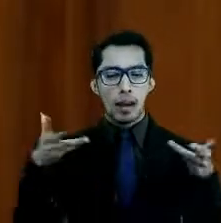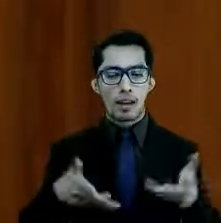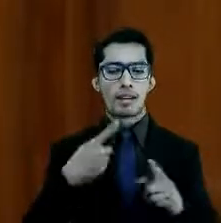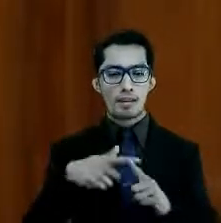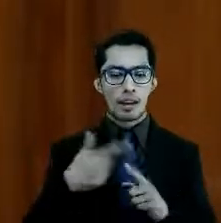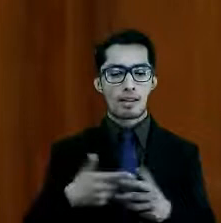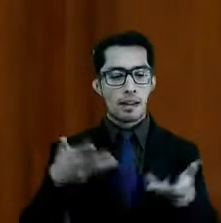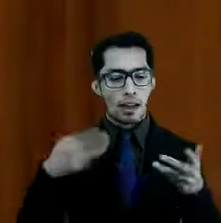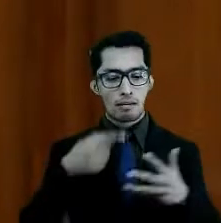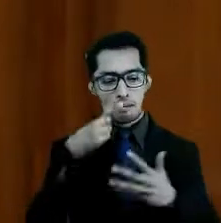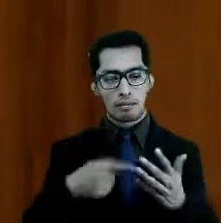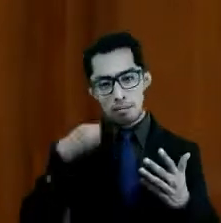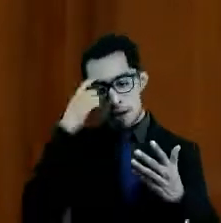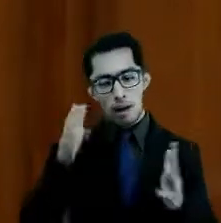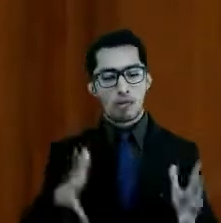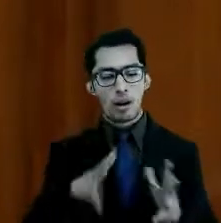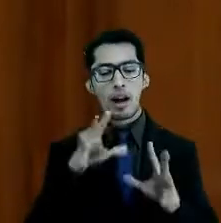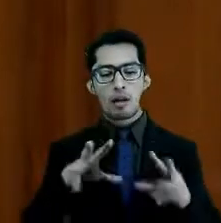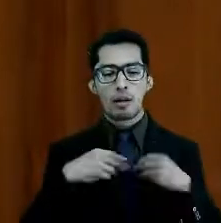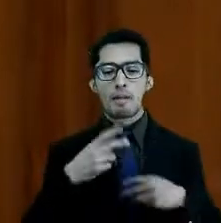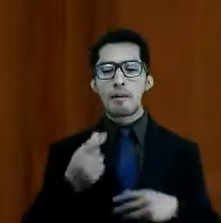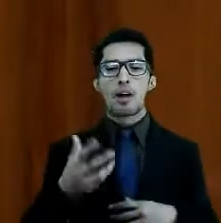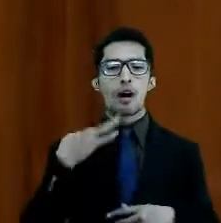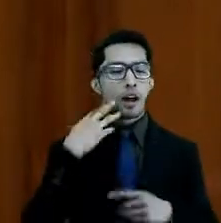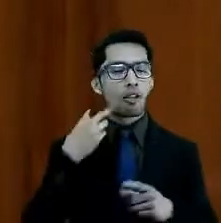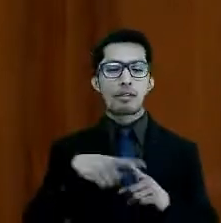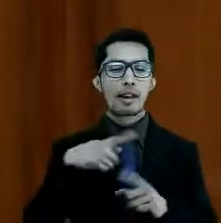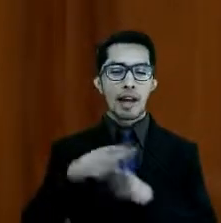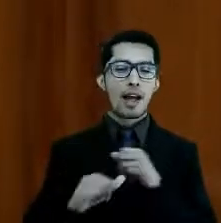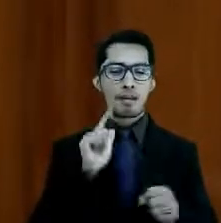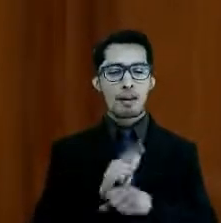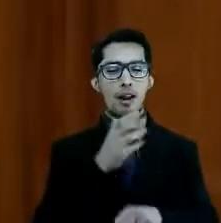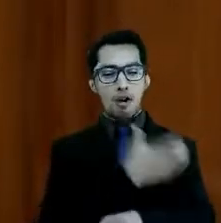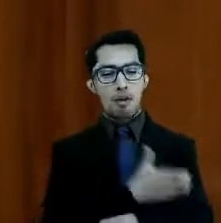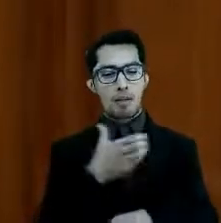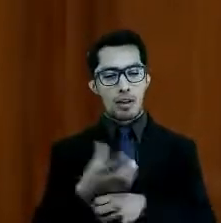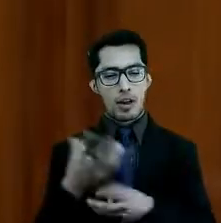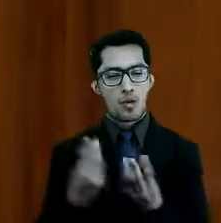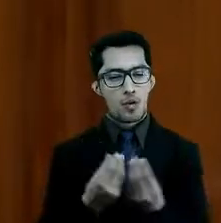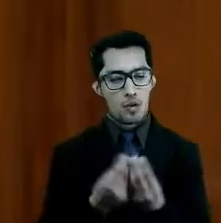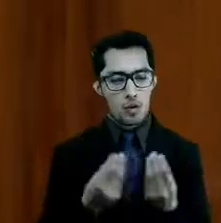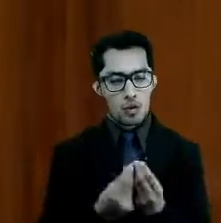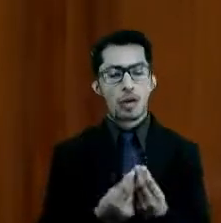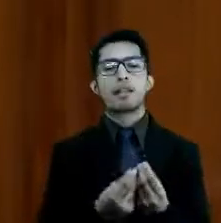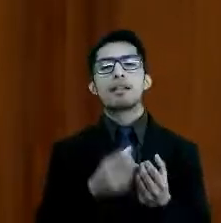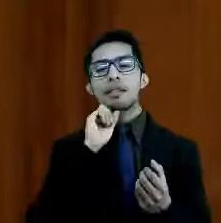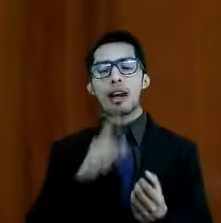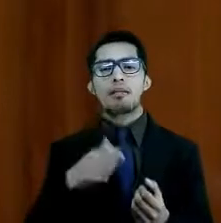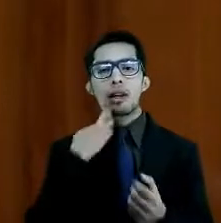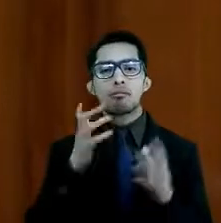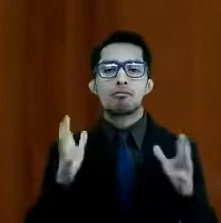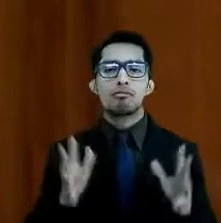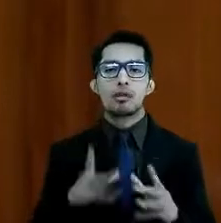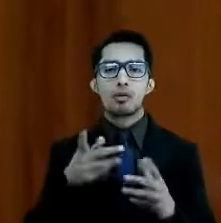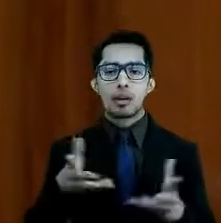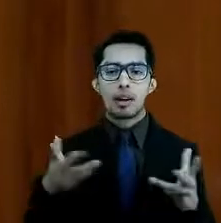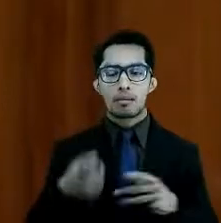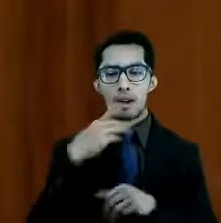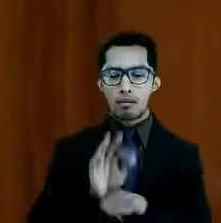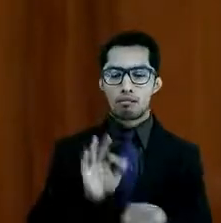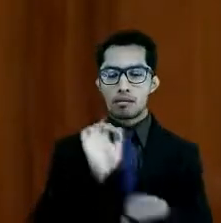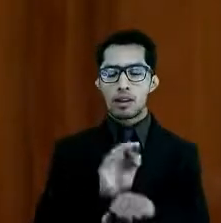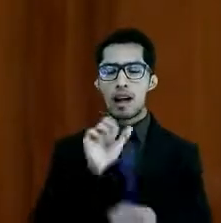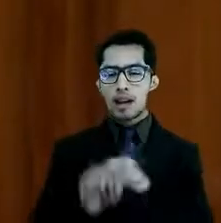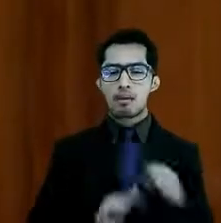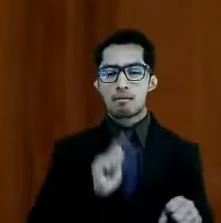mecanismos que promuevan la adopción de perros, gatos y diversos animales de compañía. Asimismo, impulsar acciones en favor de los